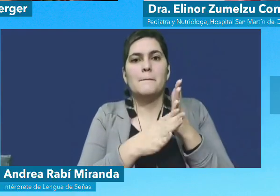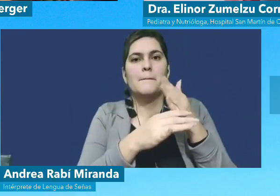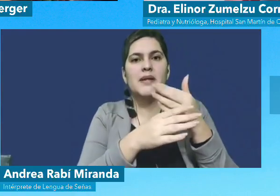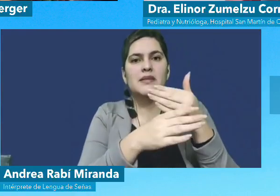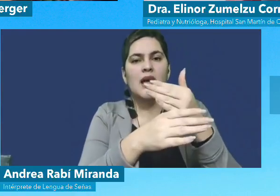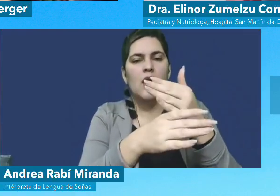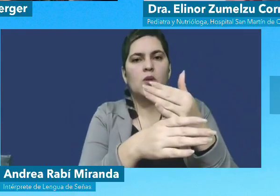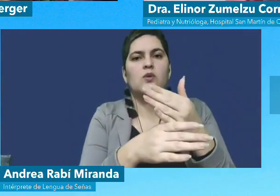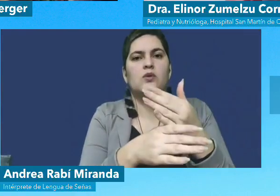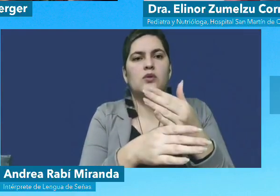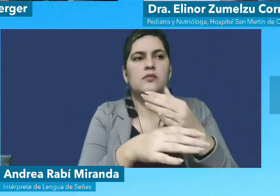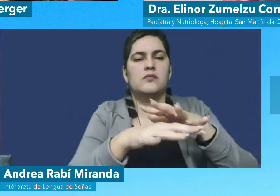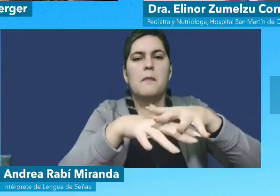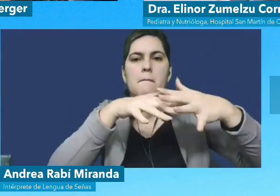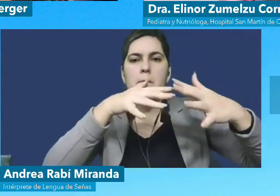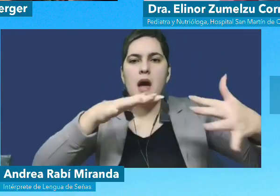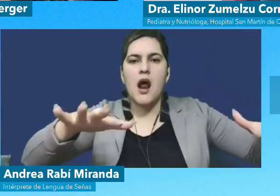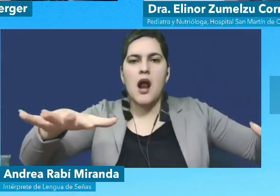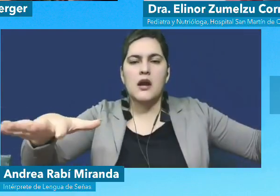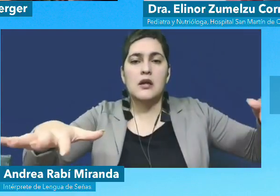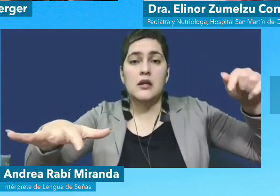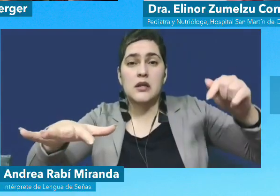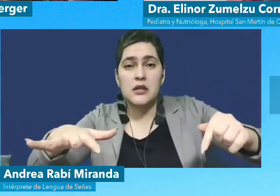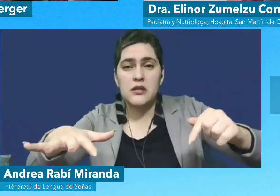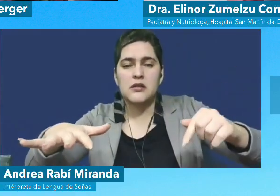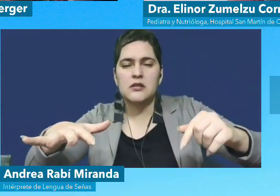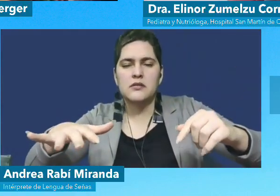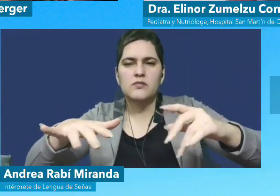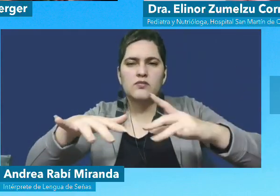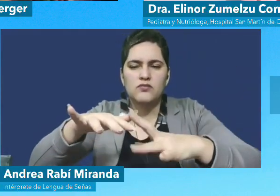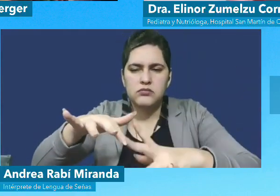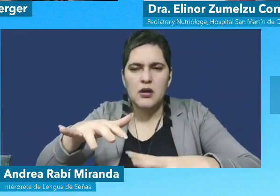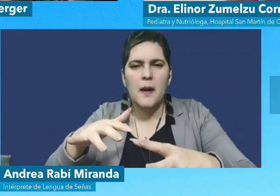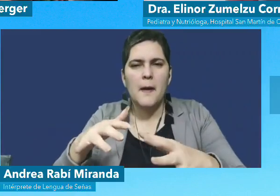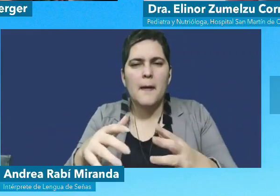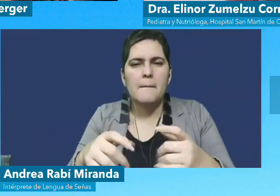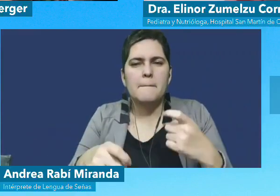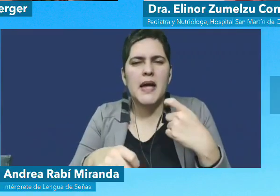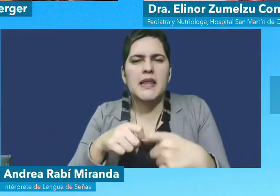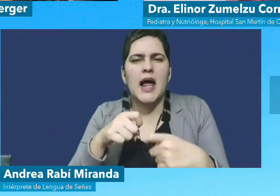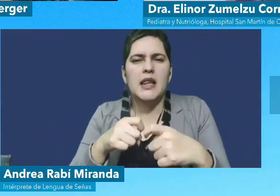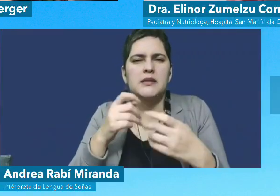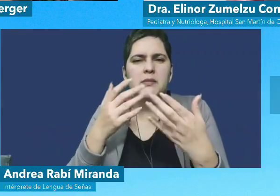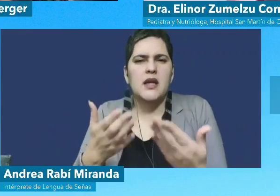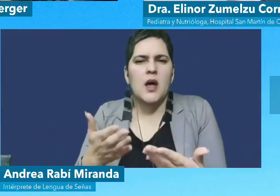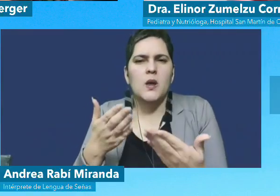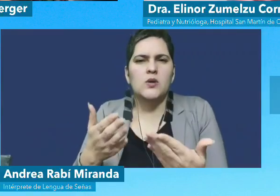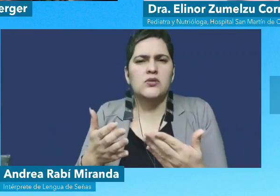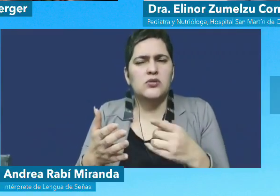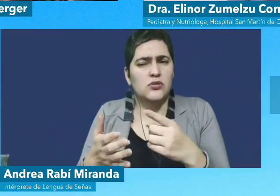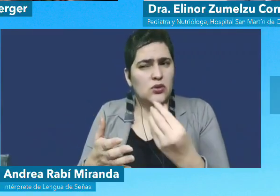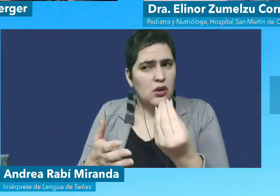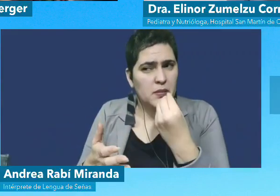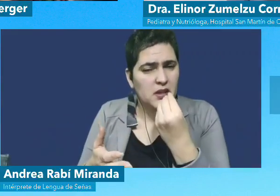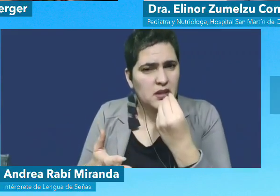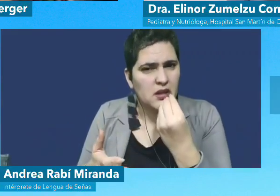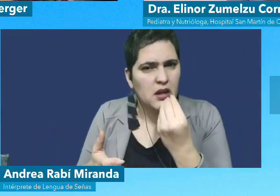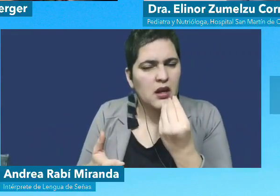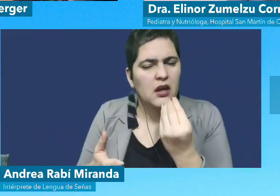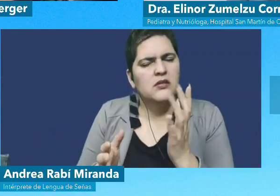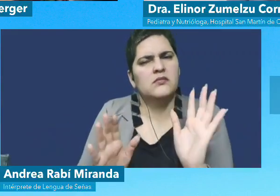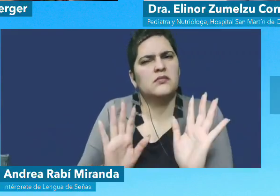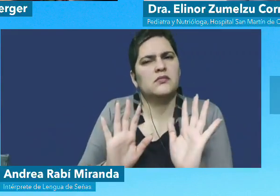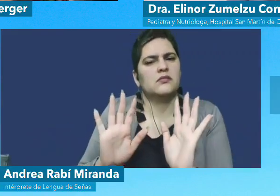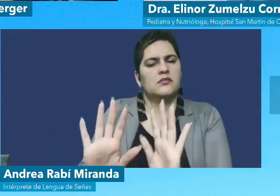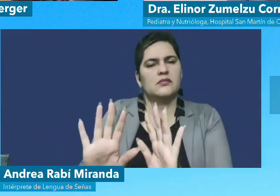hay un sedimento marino con metales pesados, ¿debiera consumirlo? Uno dice que no, pero uno seguía por el